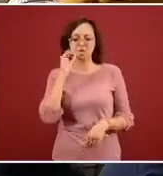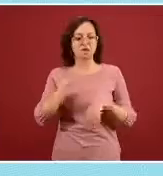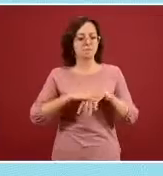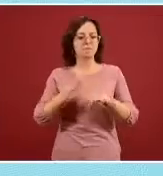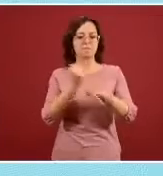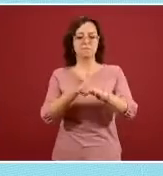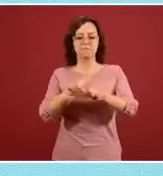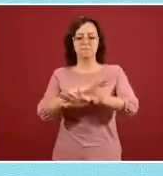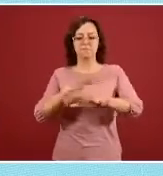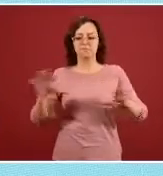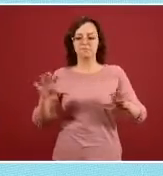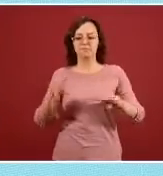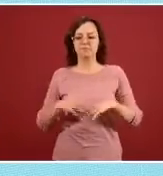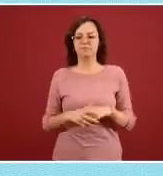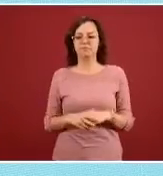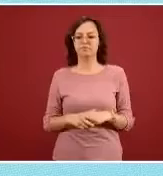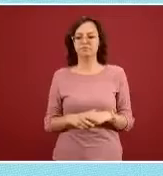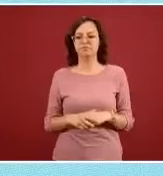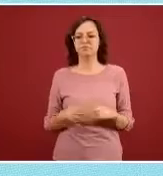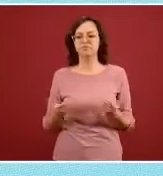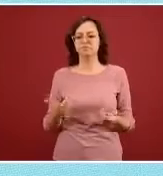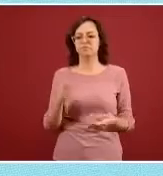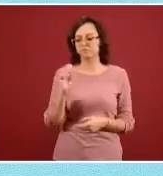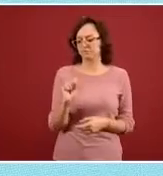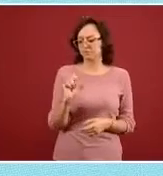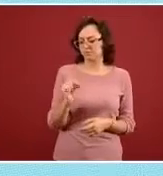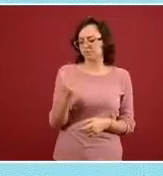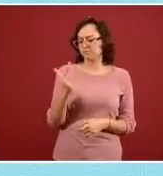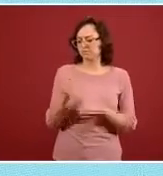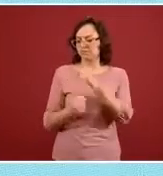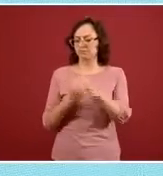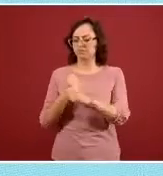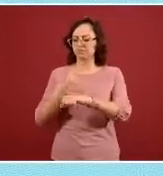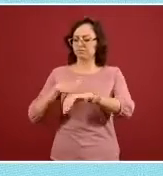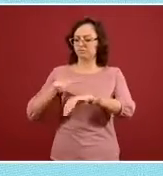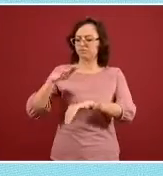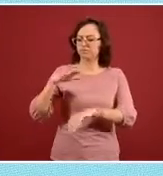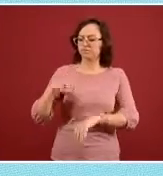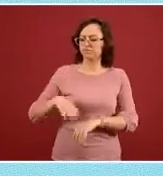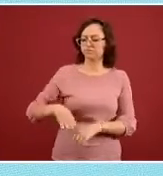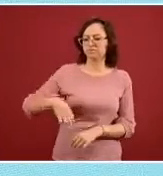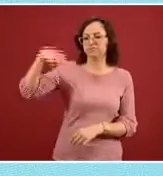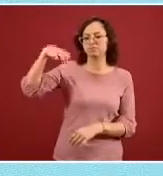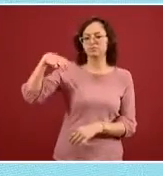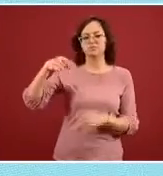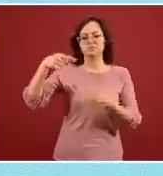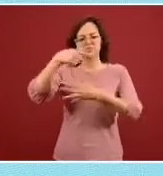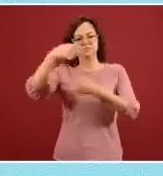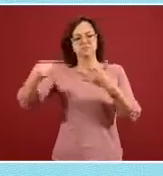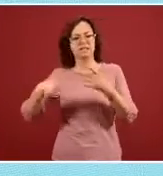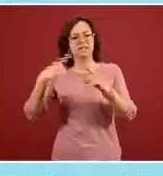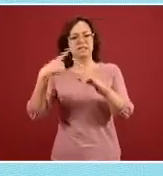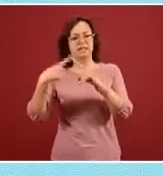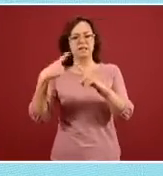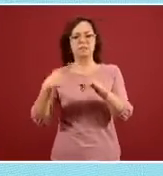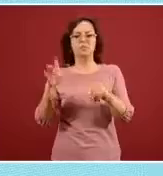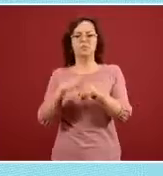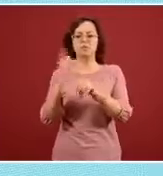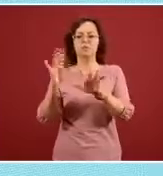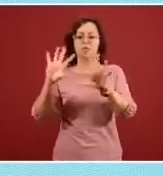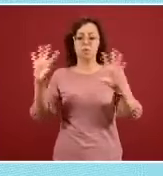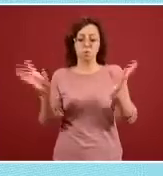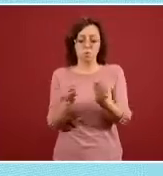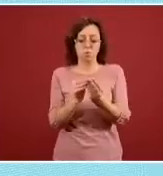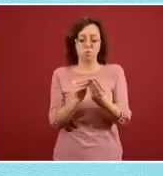este informe para desglosar, desagregar a las personas adultas mayores de 65 años. Al agruparlas se